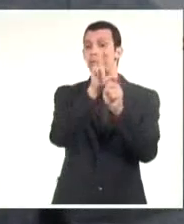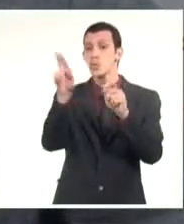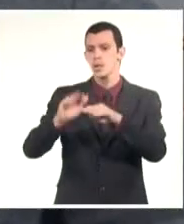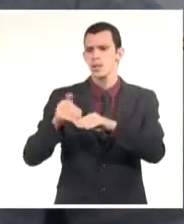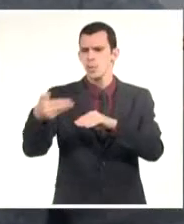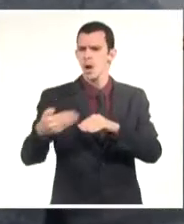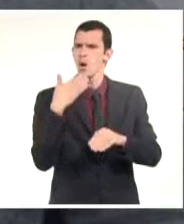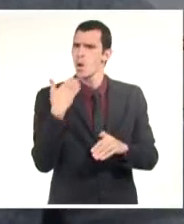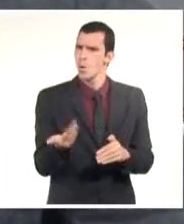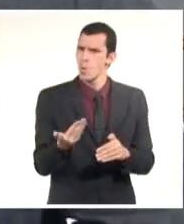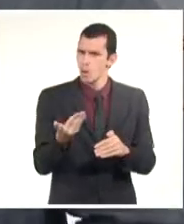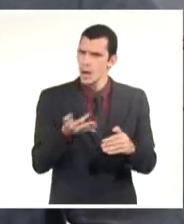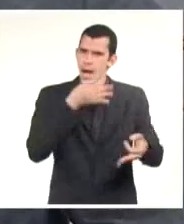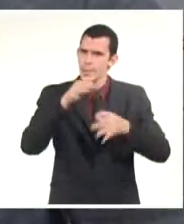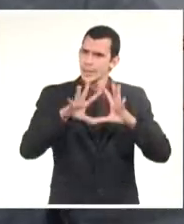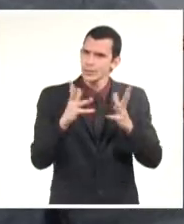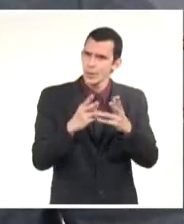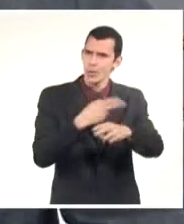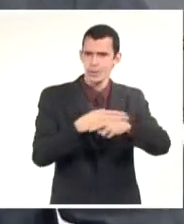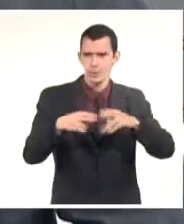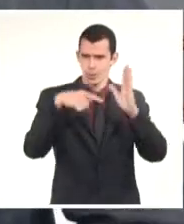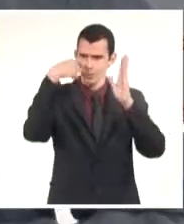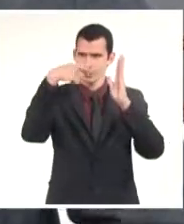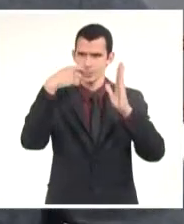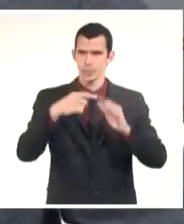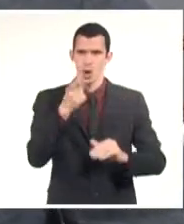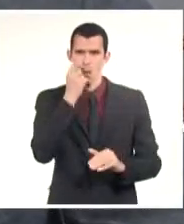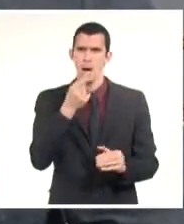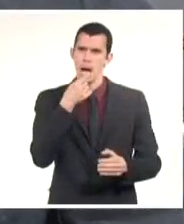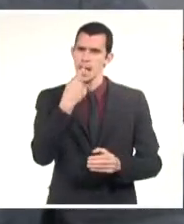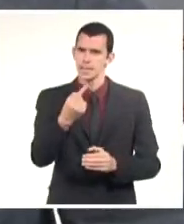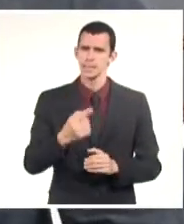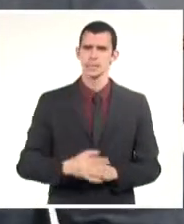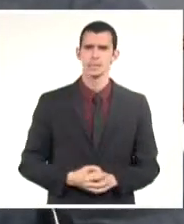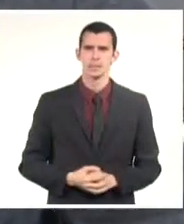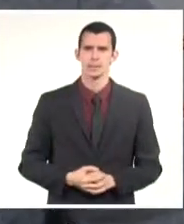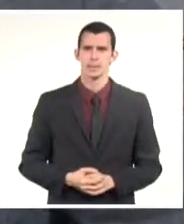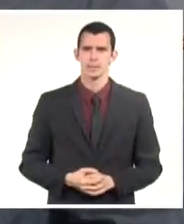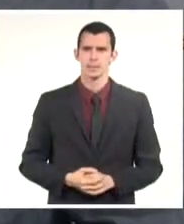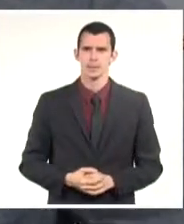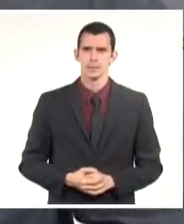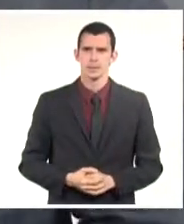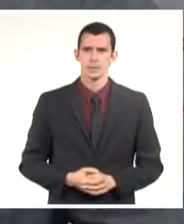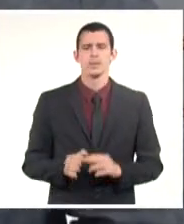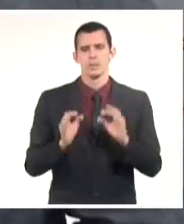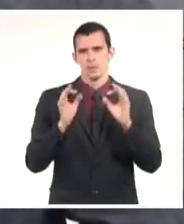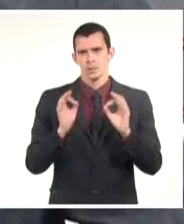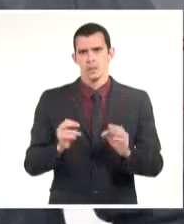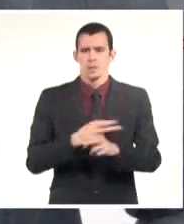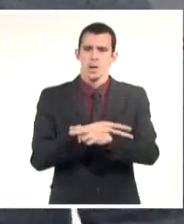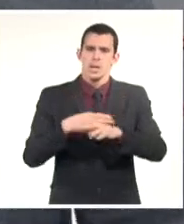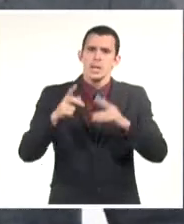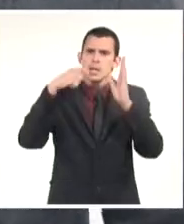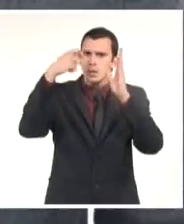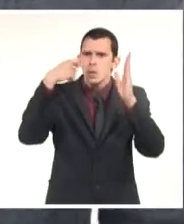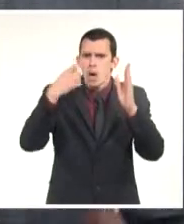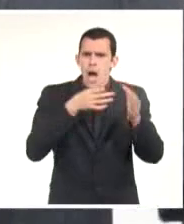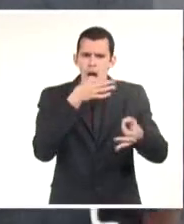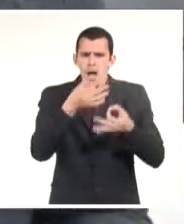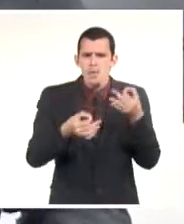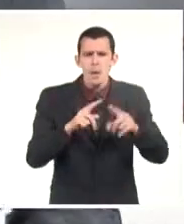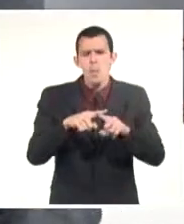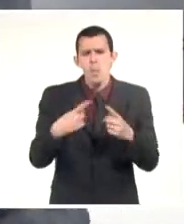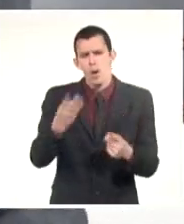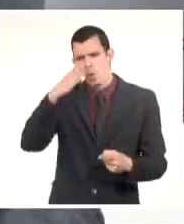La esencia del documental es justamente explicar, contar, narrar, ¿por qué Cuba, país pequeño,